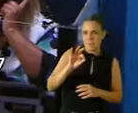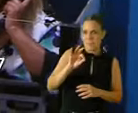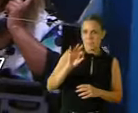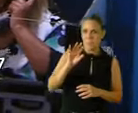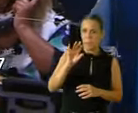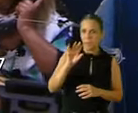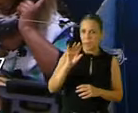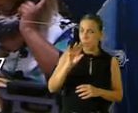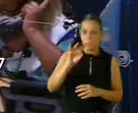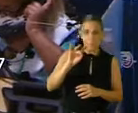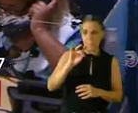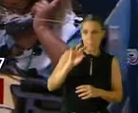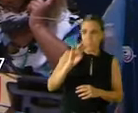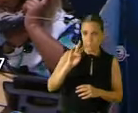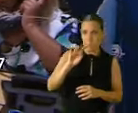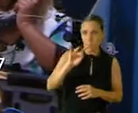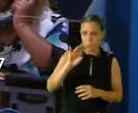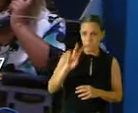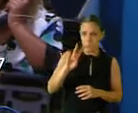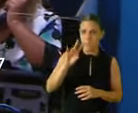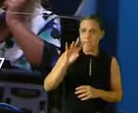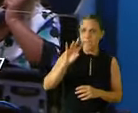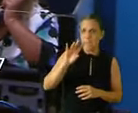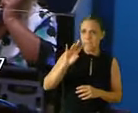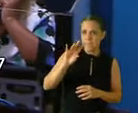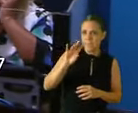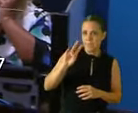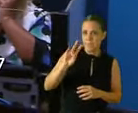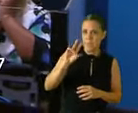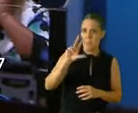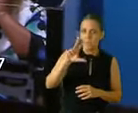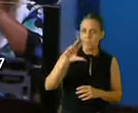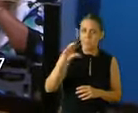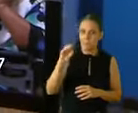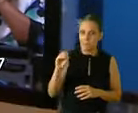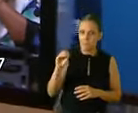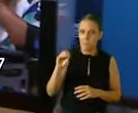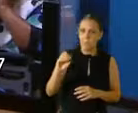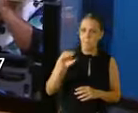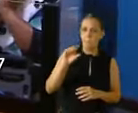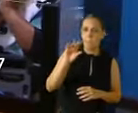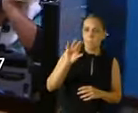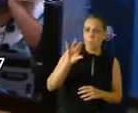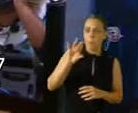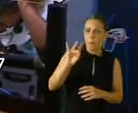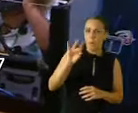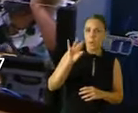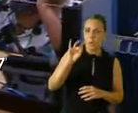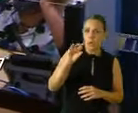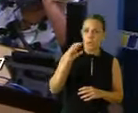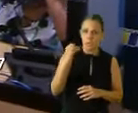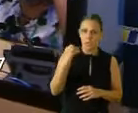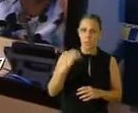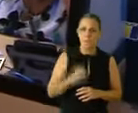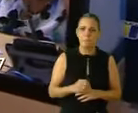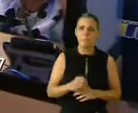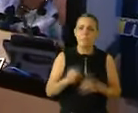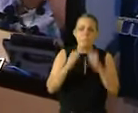730-5880. Será una gran bendición para nuestra vida. Sean más que bendecidos en el nombre de Jesús.